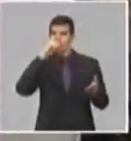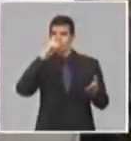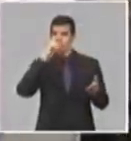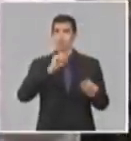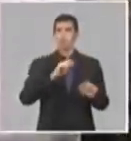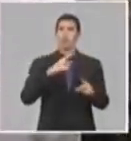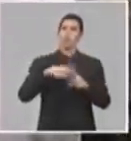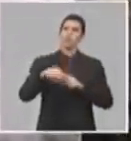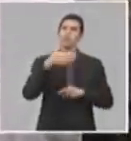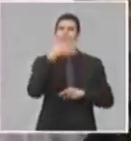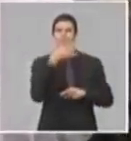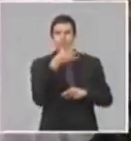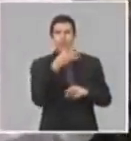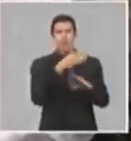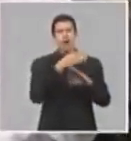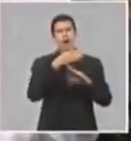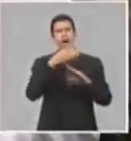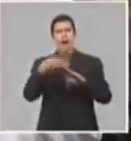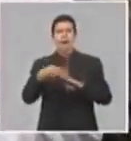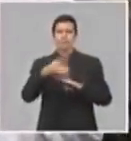vuelta que se da normalmente